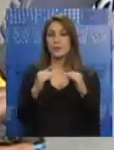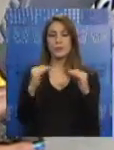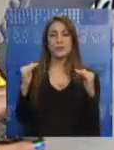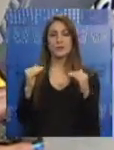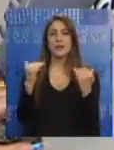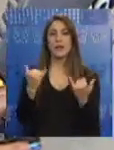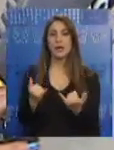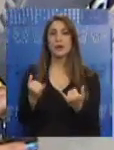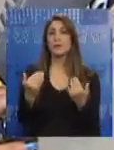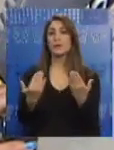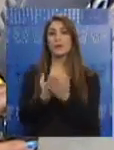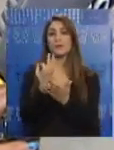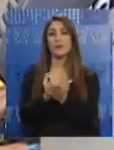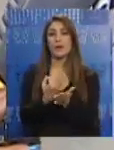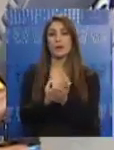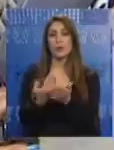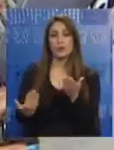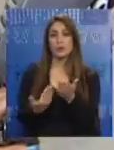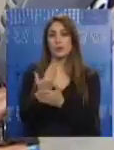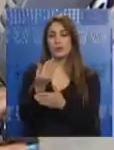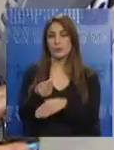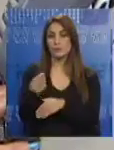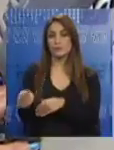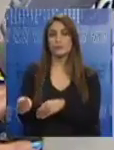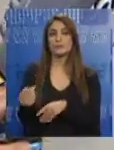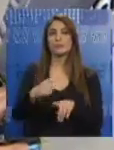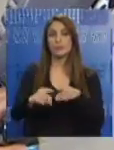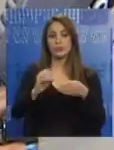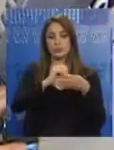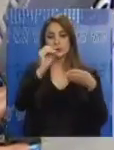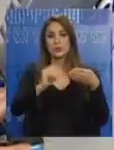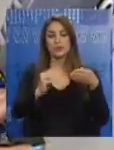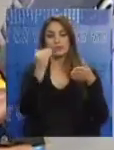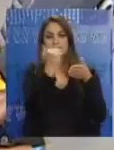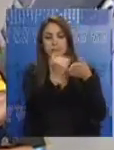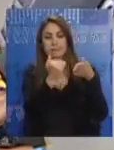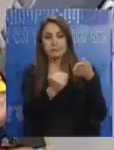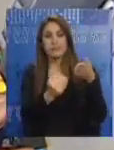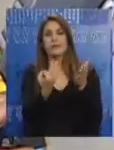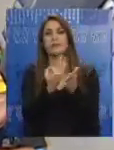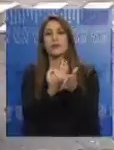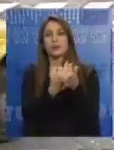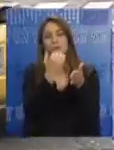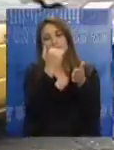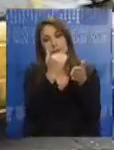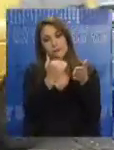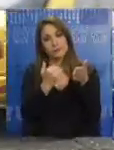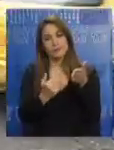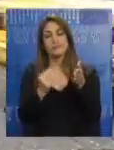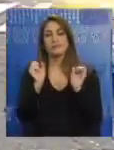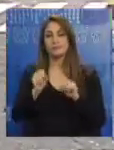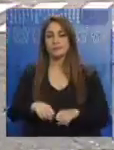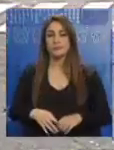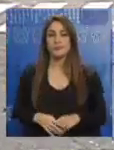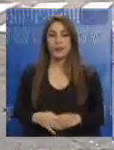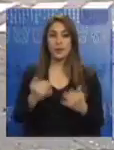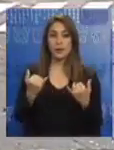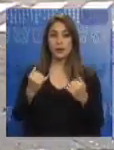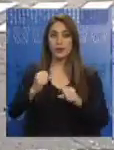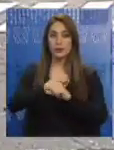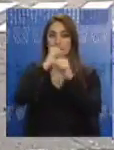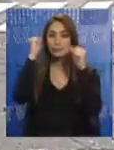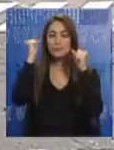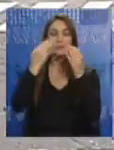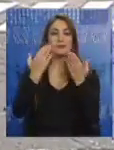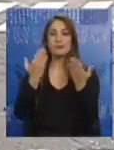Estamos dando las nuevas facturas, pero desglosado como pide el Estado que se den las facturas desglosadas. Por otra parte, esta mañana la Intendencia de